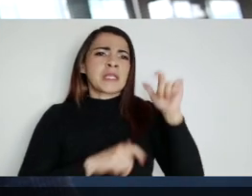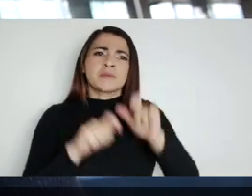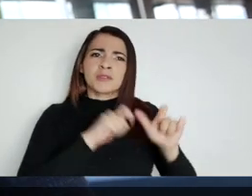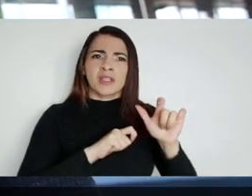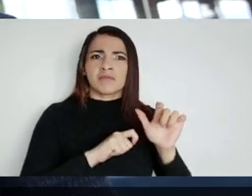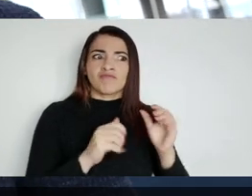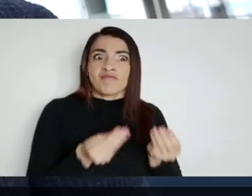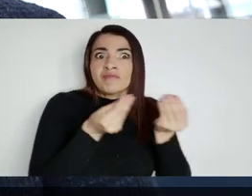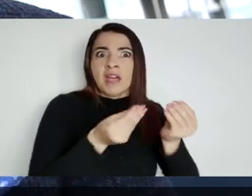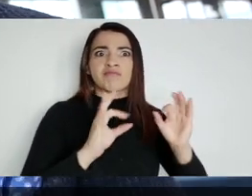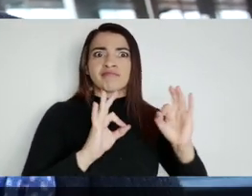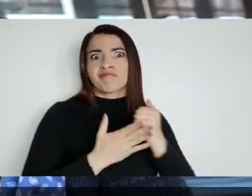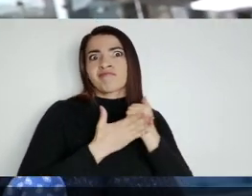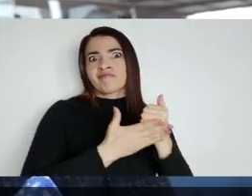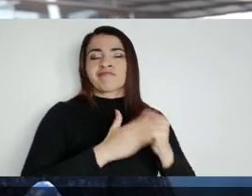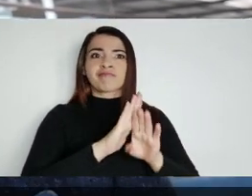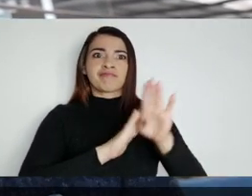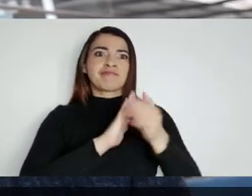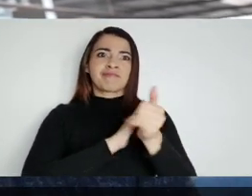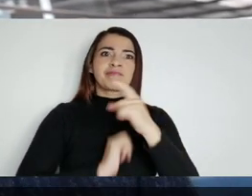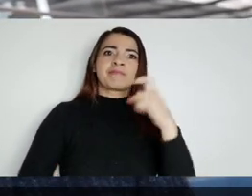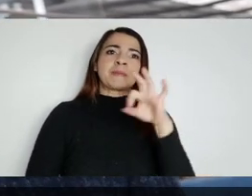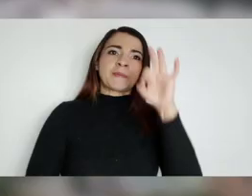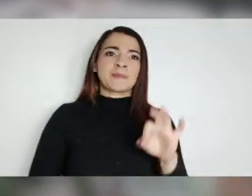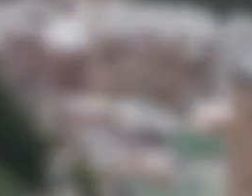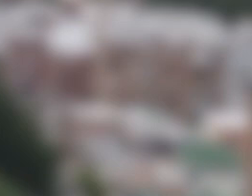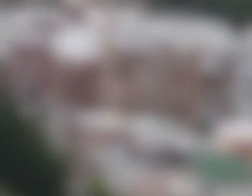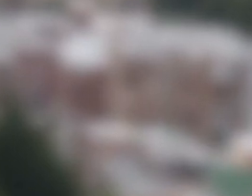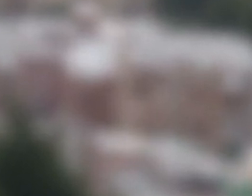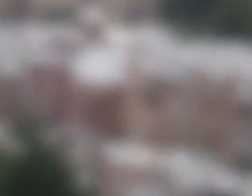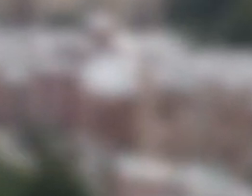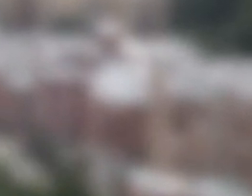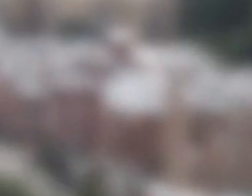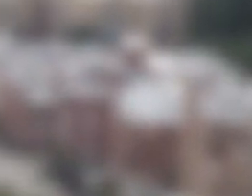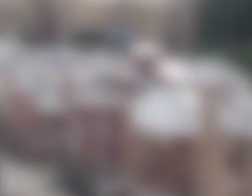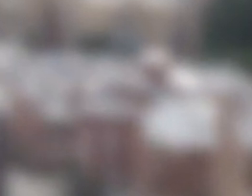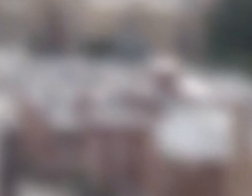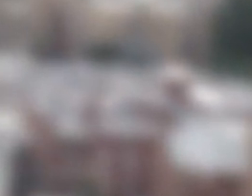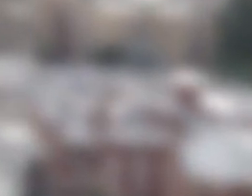personas, significarán obviamente una gran ayuda para desarrollarse 100%.